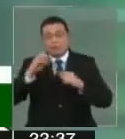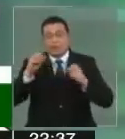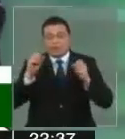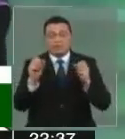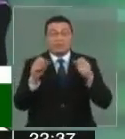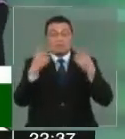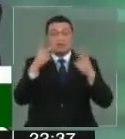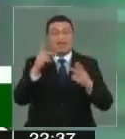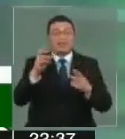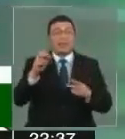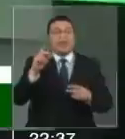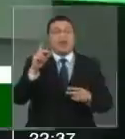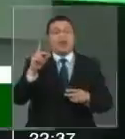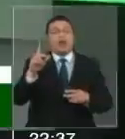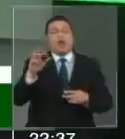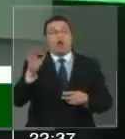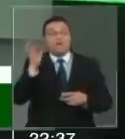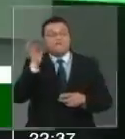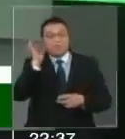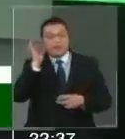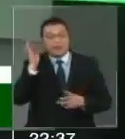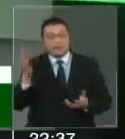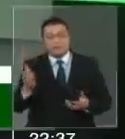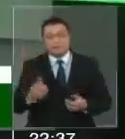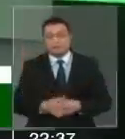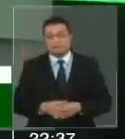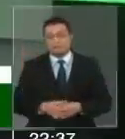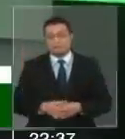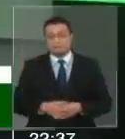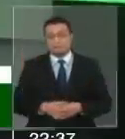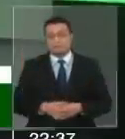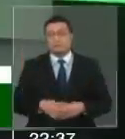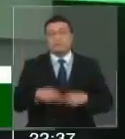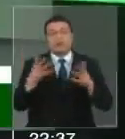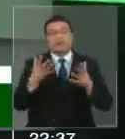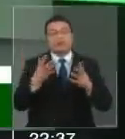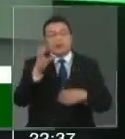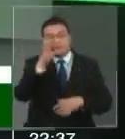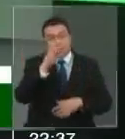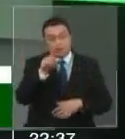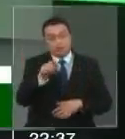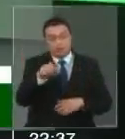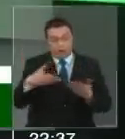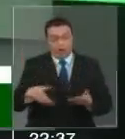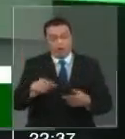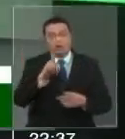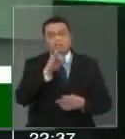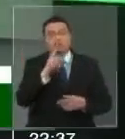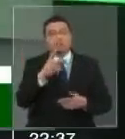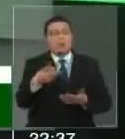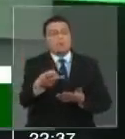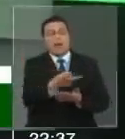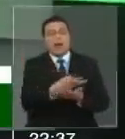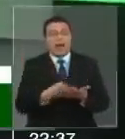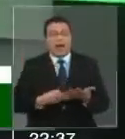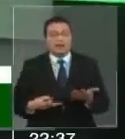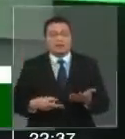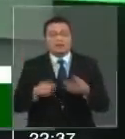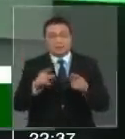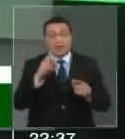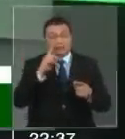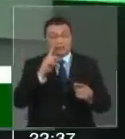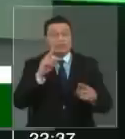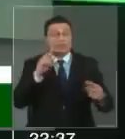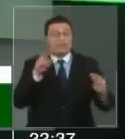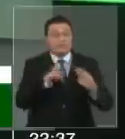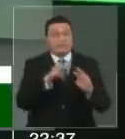de lo femenino con mucha fuerza. ¿Qué buscas hoy día tú con tu arte? Porque tiene que ver con Tomás, pero